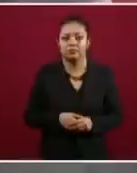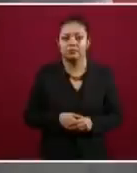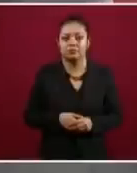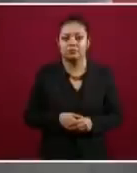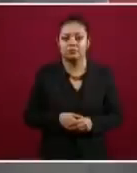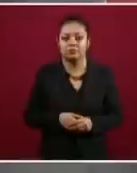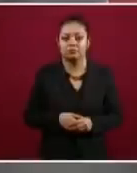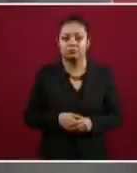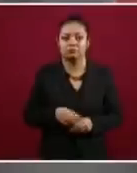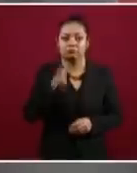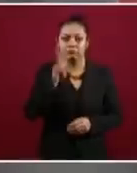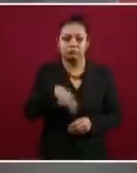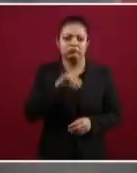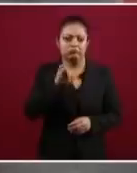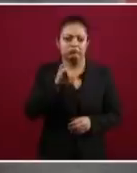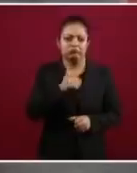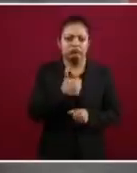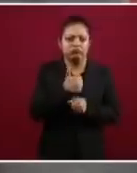sufre